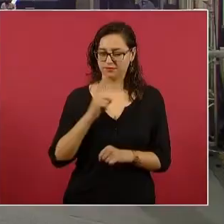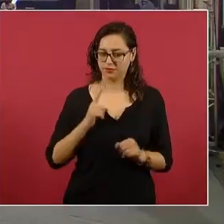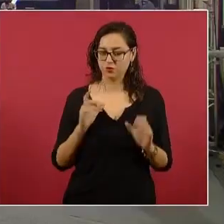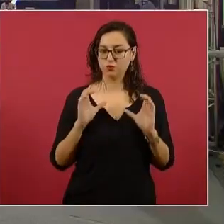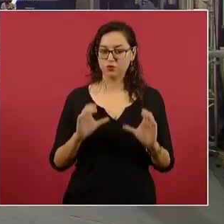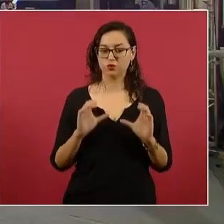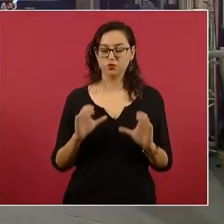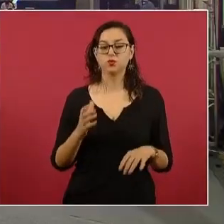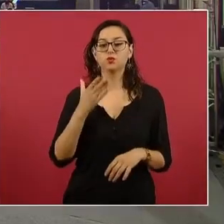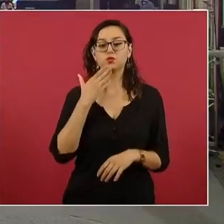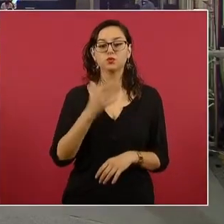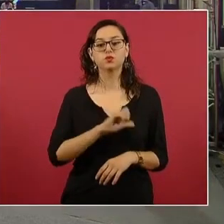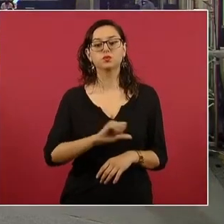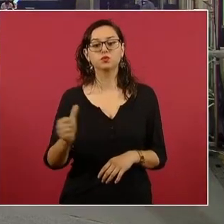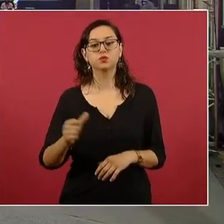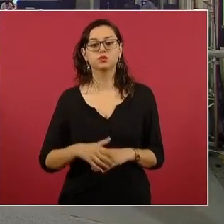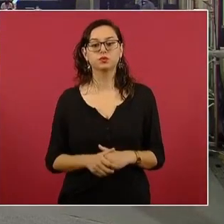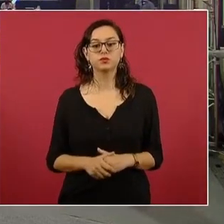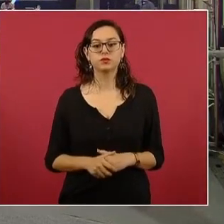Muy bien. ¿Quién sigue?